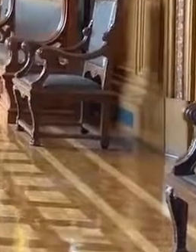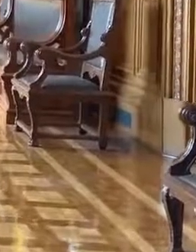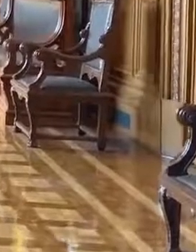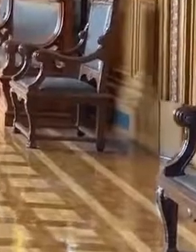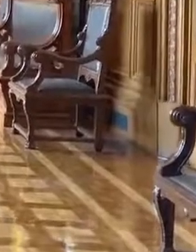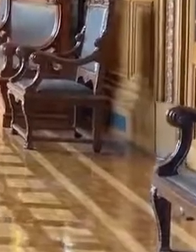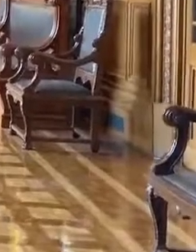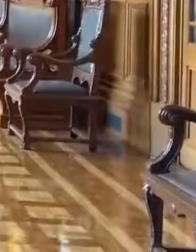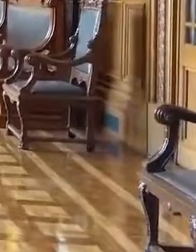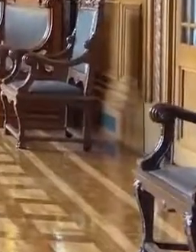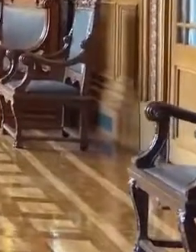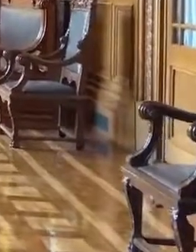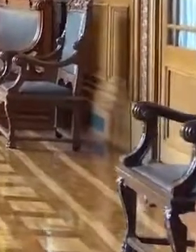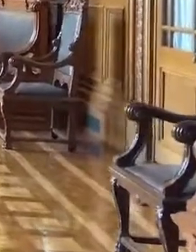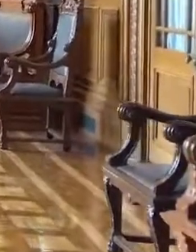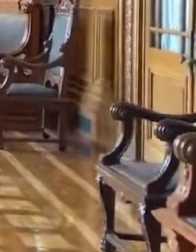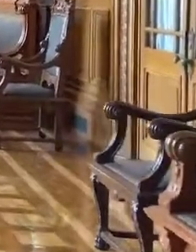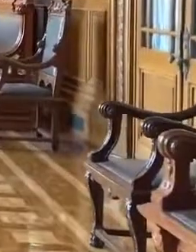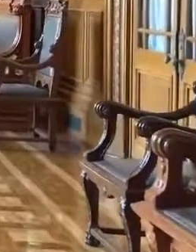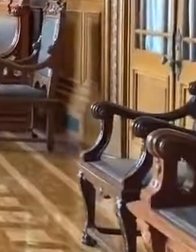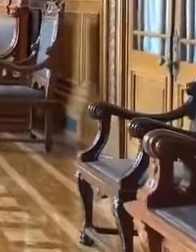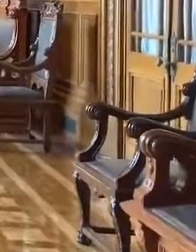también